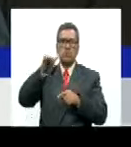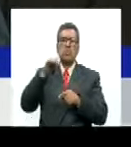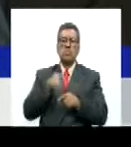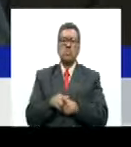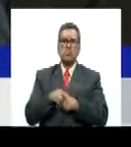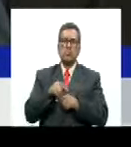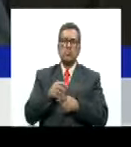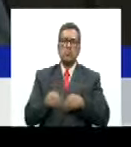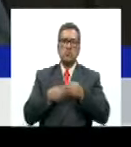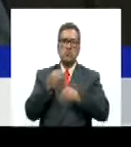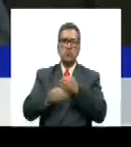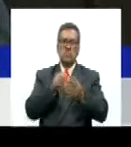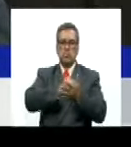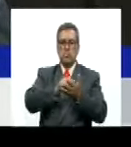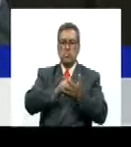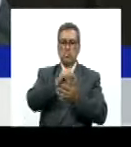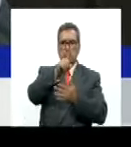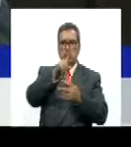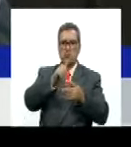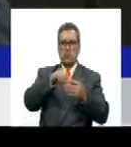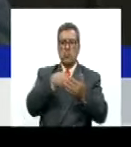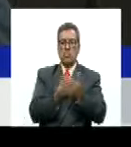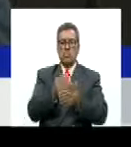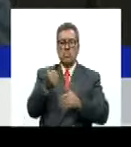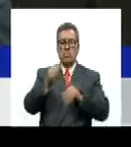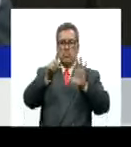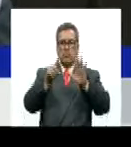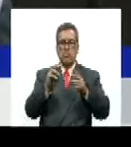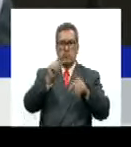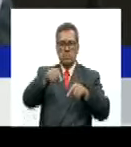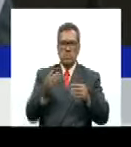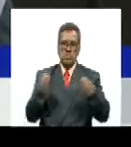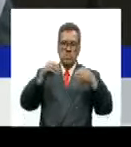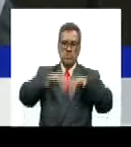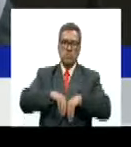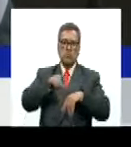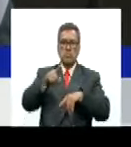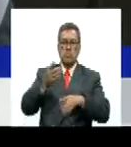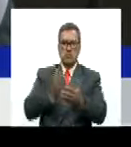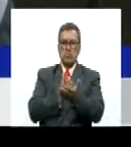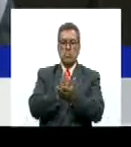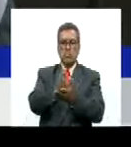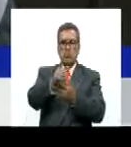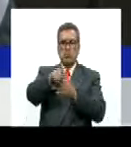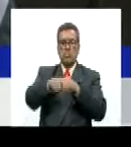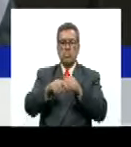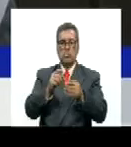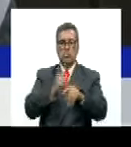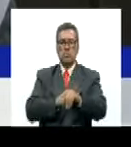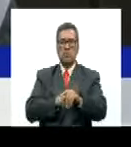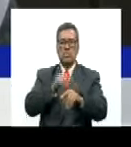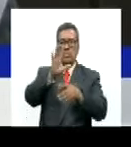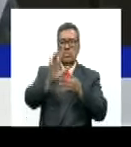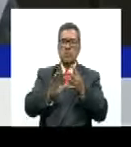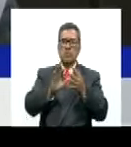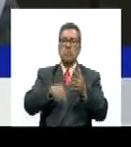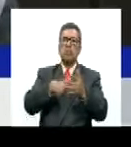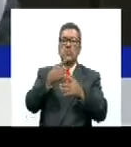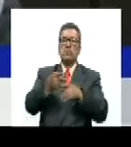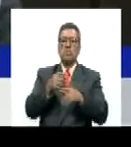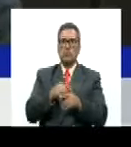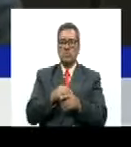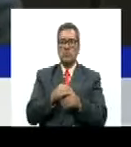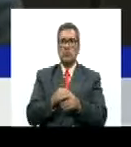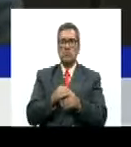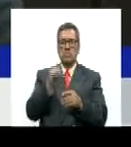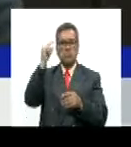las disposiciones de los artículos 1 a 16 del presente acuerdo continuarán en vigor por un periodo de 5 años a partir